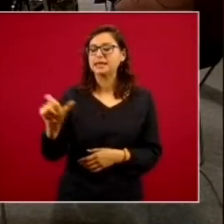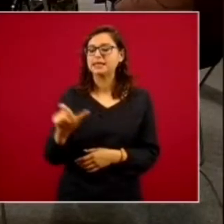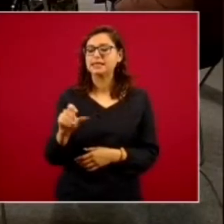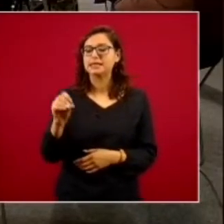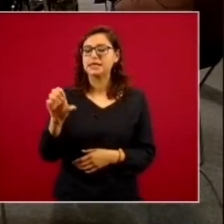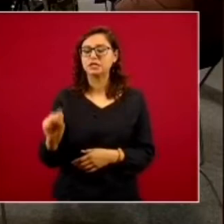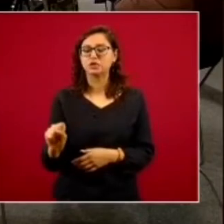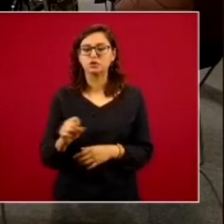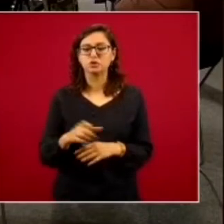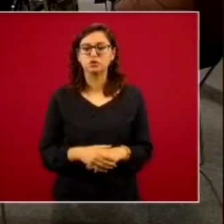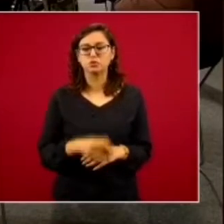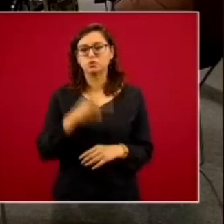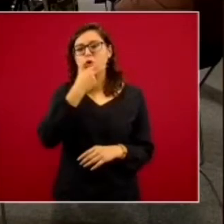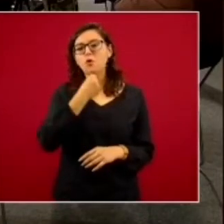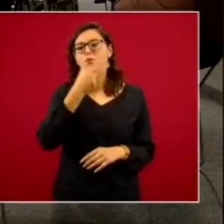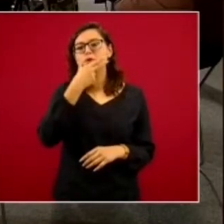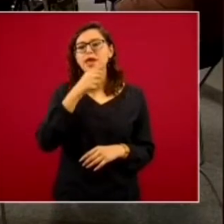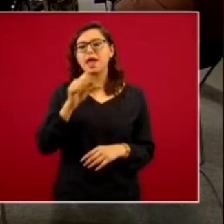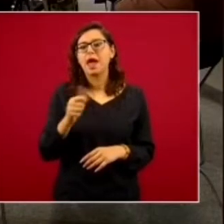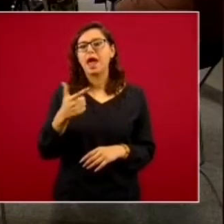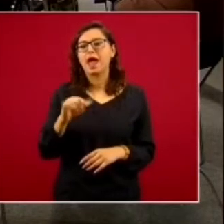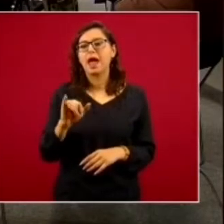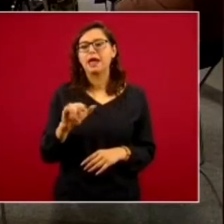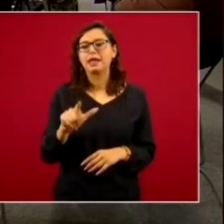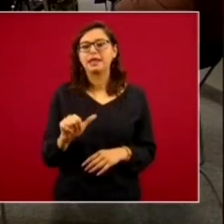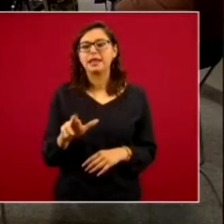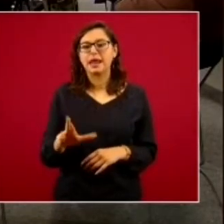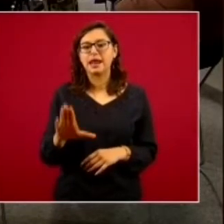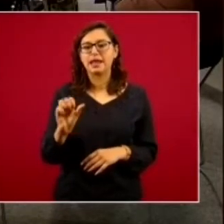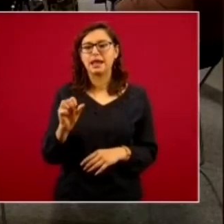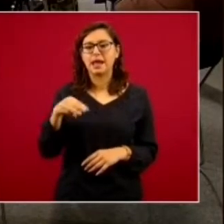de Aguilar Camín.